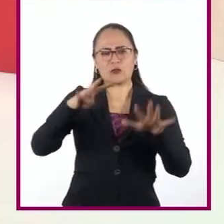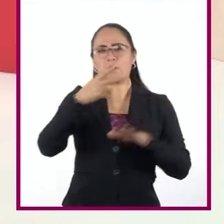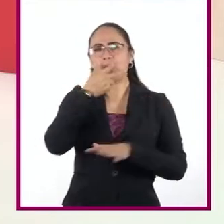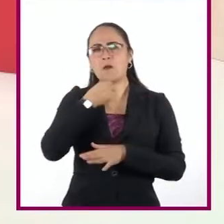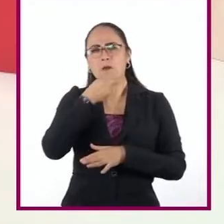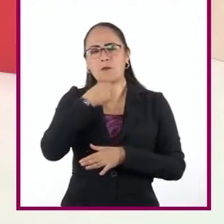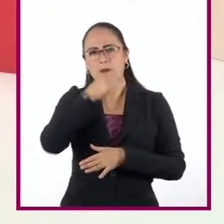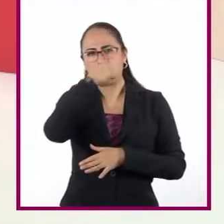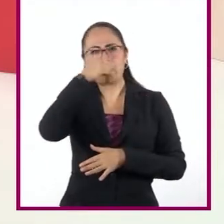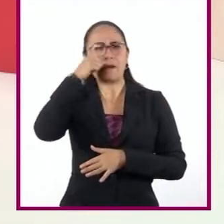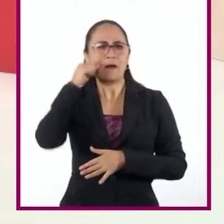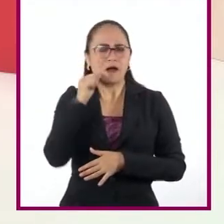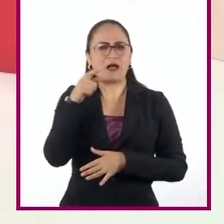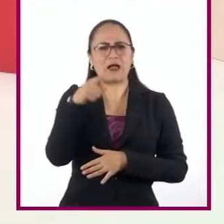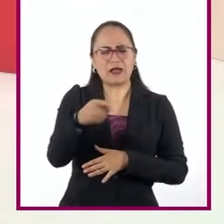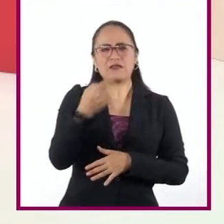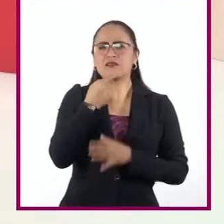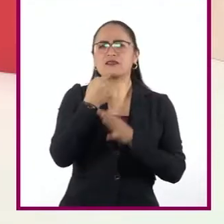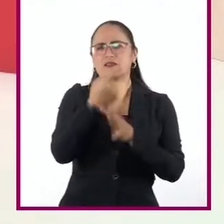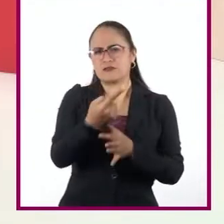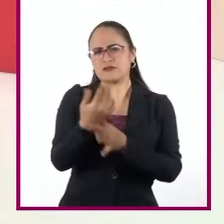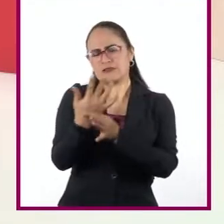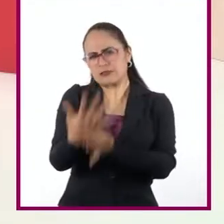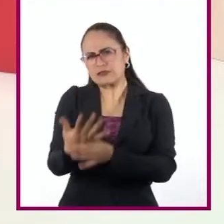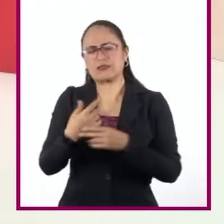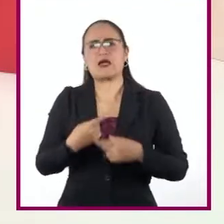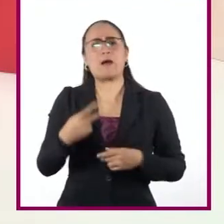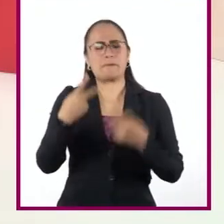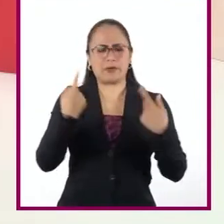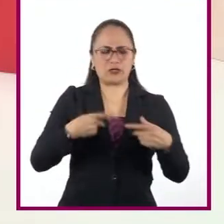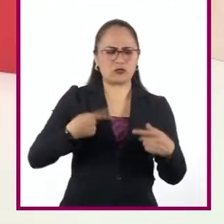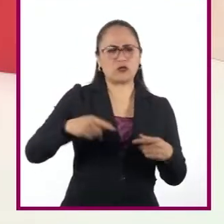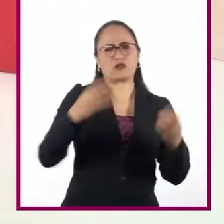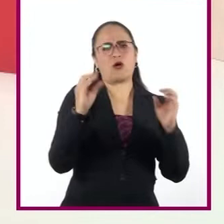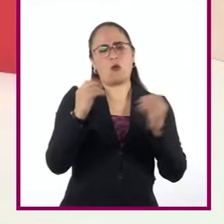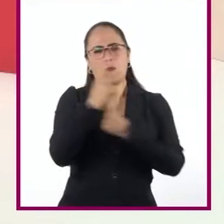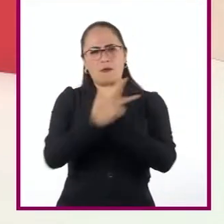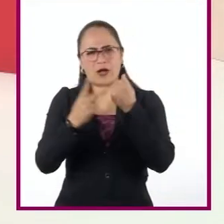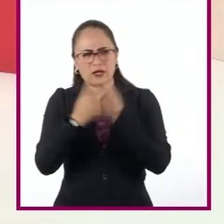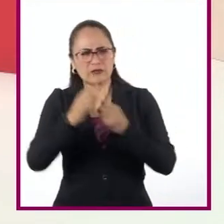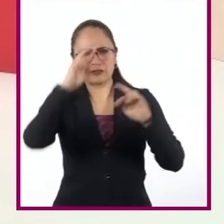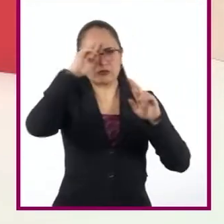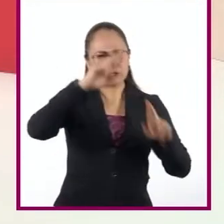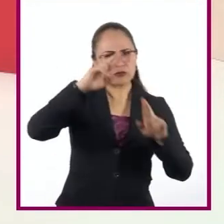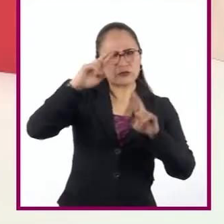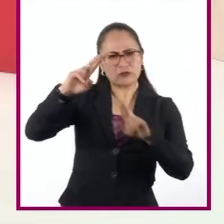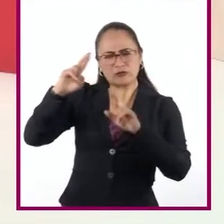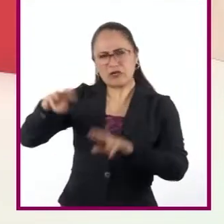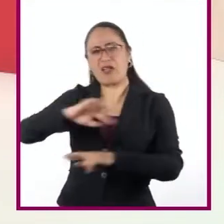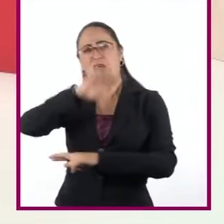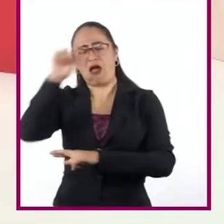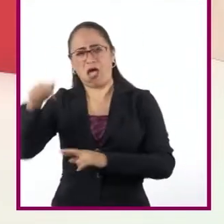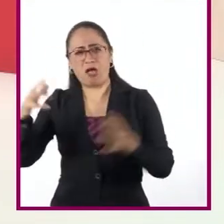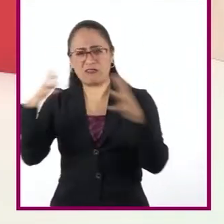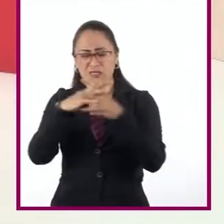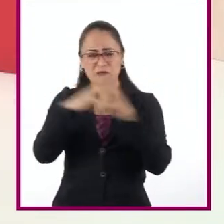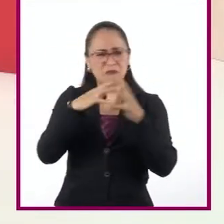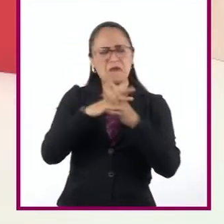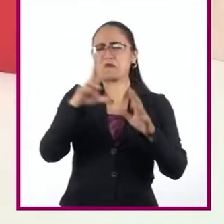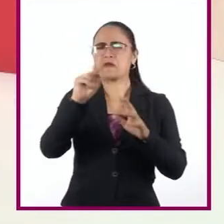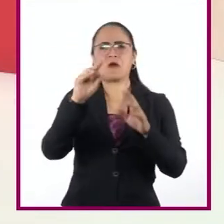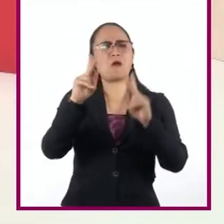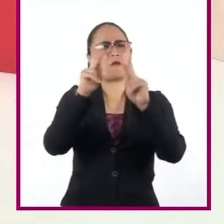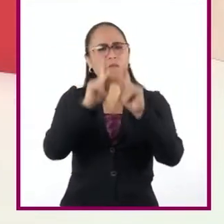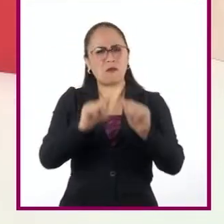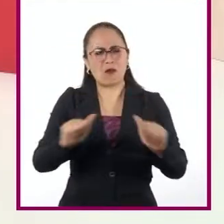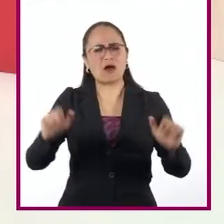Apelaba que al respetar los derechos de las personas y las naciones se evitaban conflictos, por lo que se puede sostener la paz, aunque